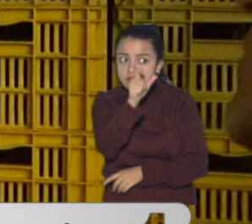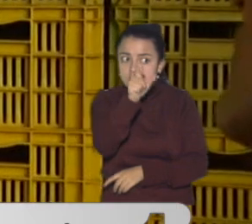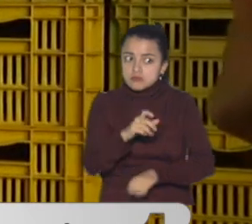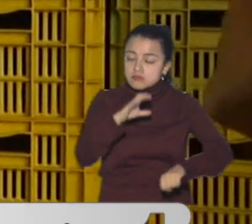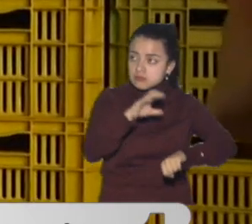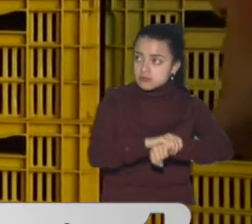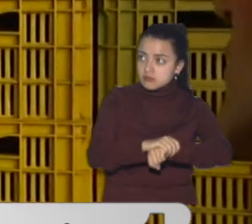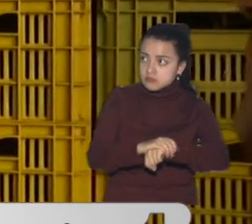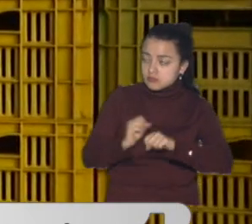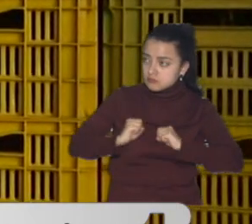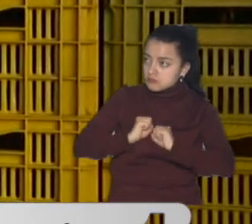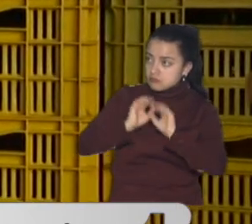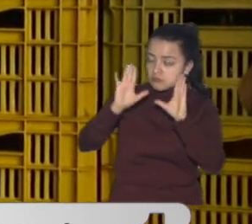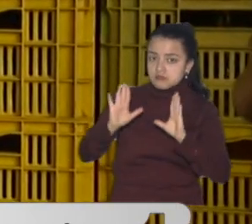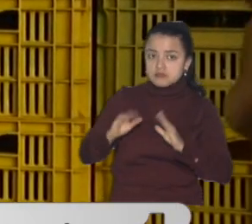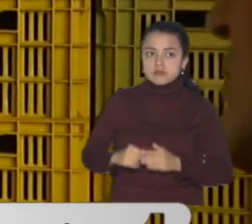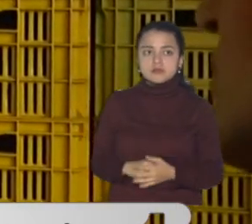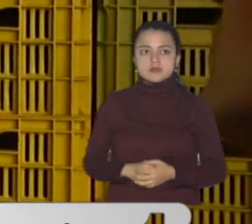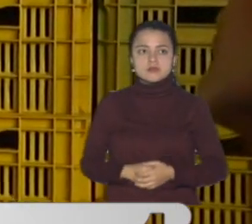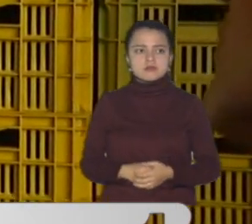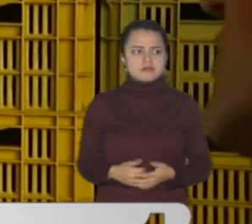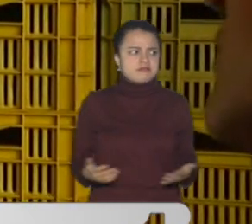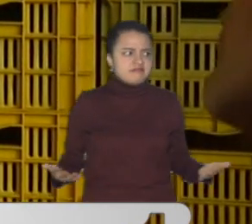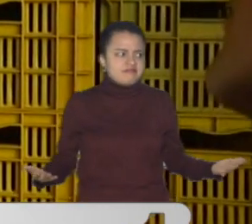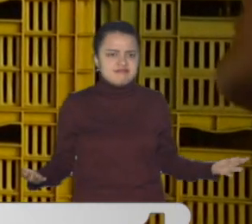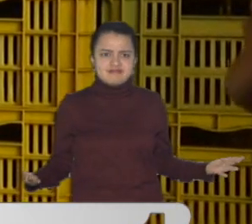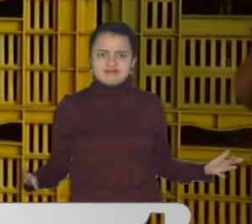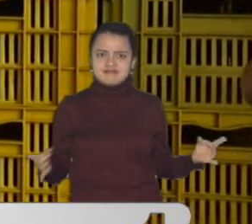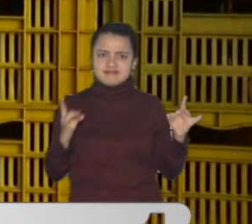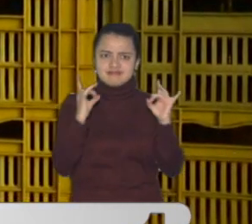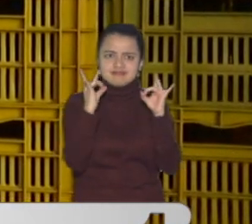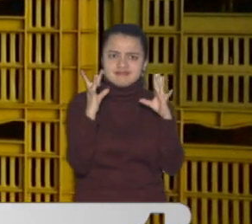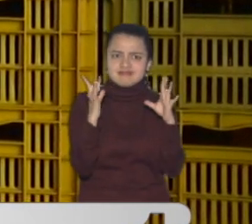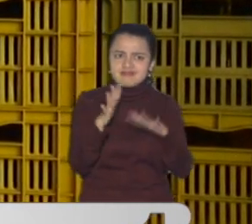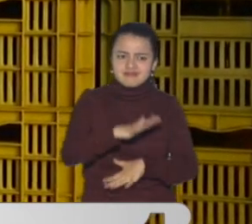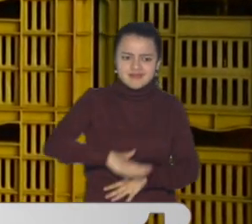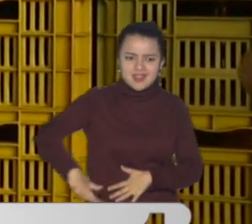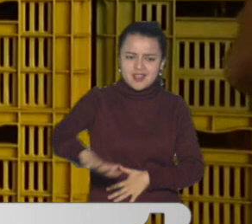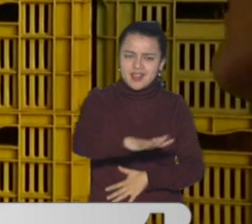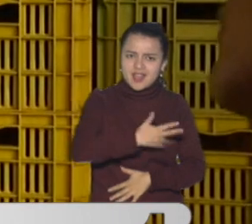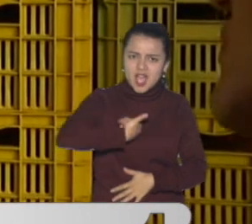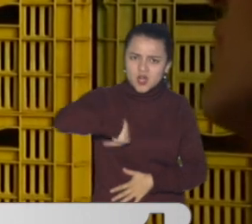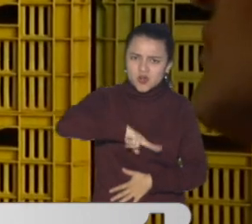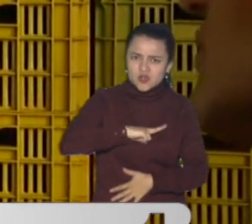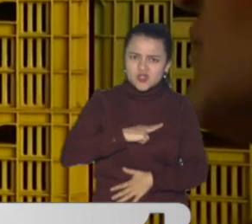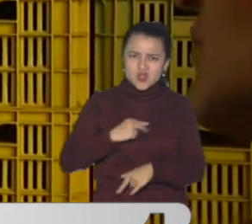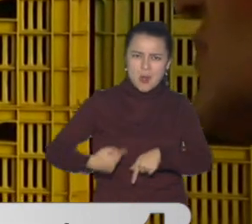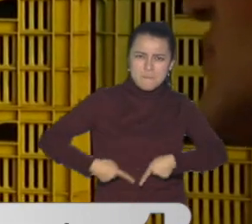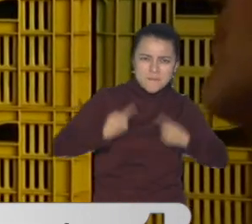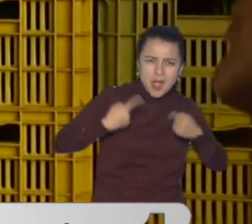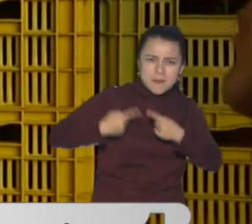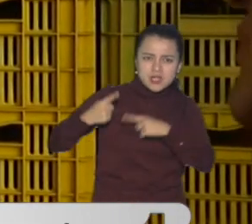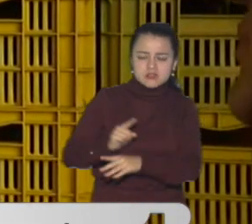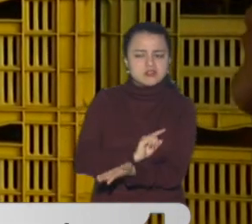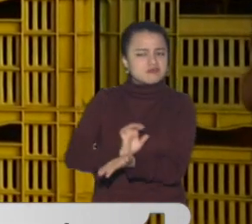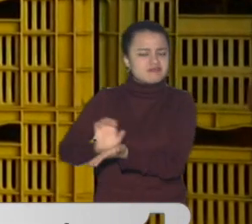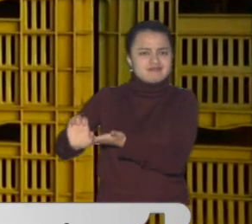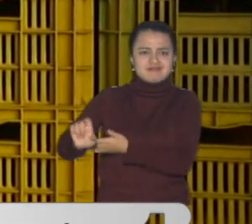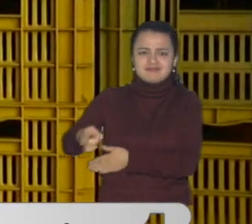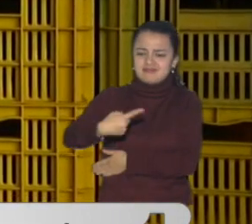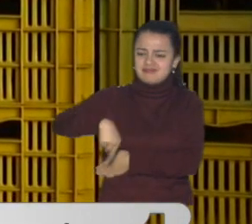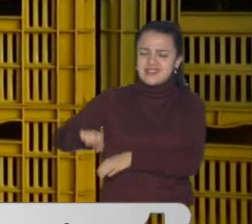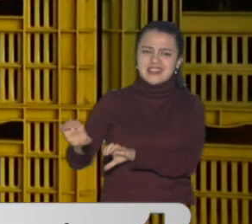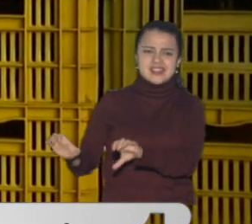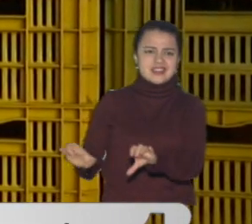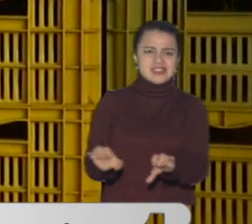Es un hecho aislado, es un acto de intolerancia. De verdad que desde la central mayorista de Antioquia reprochamos y rechazamos este